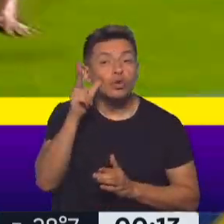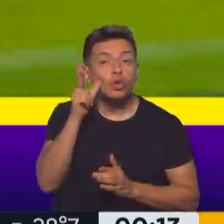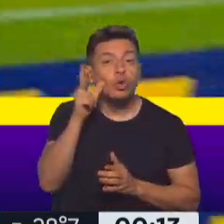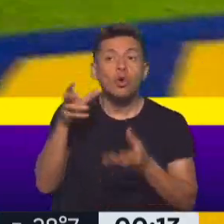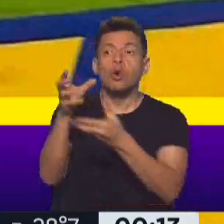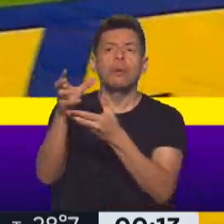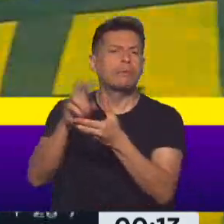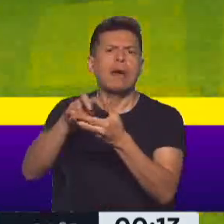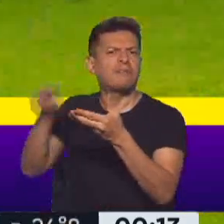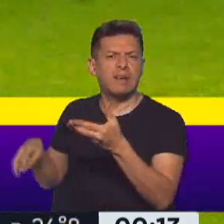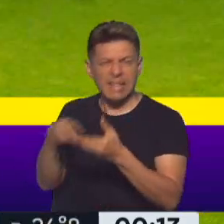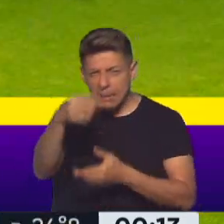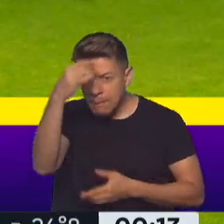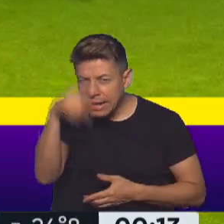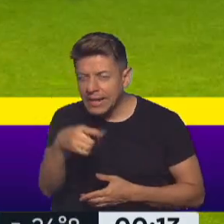fue penal?